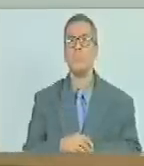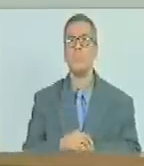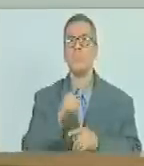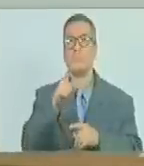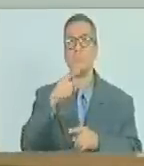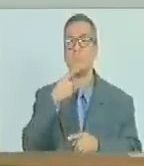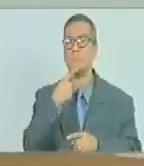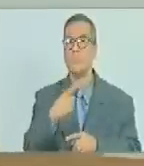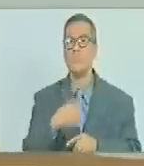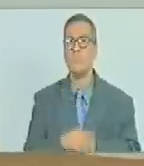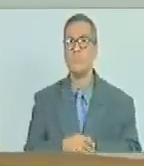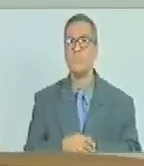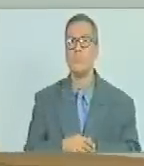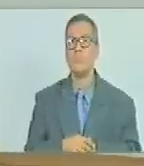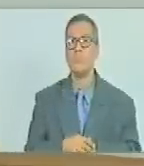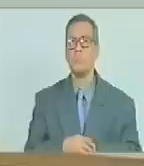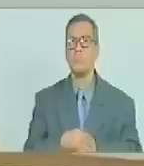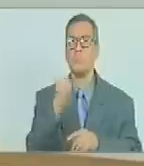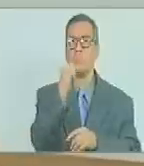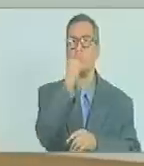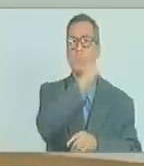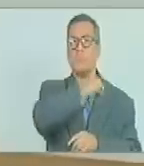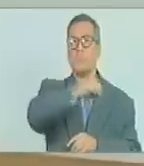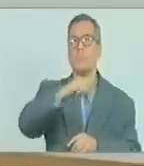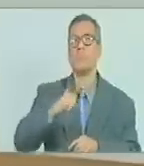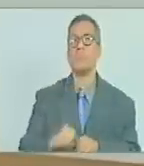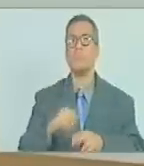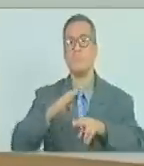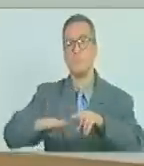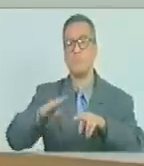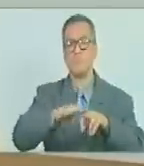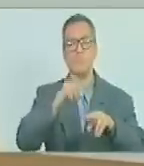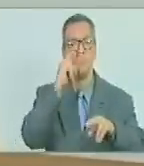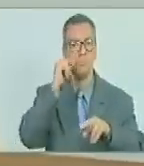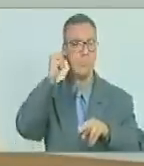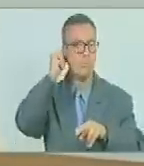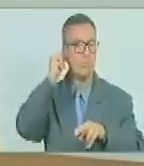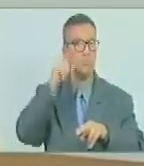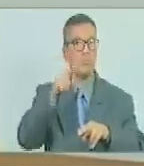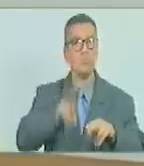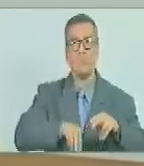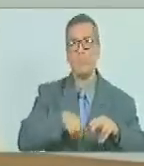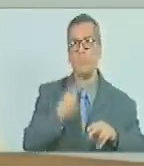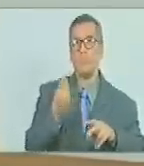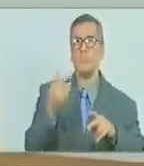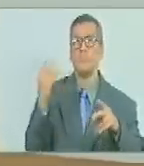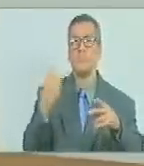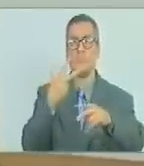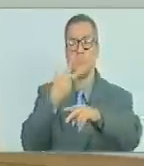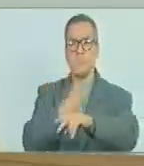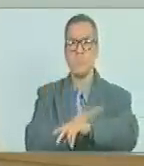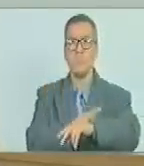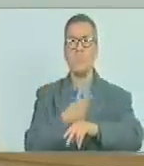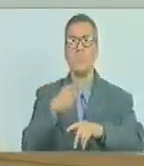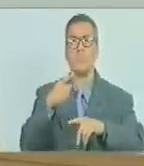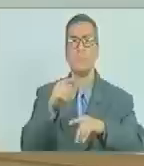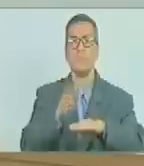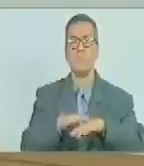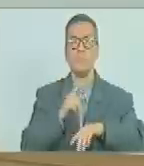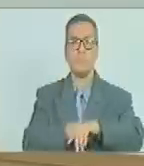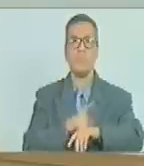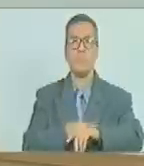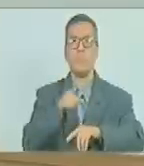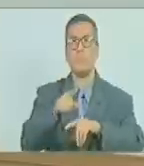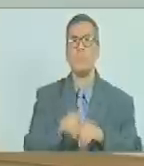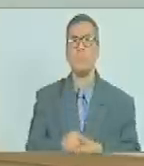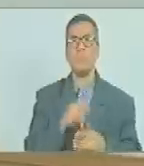está confesando es el asesinato de niñas y niños que no pudieron recibir la vacunación adecuada que